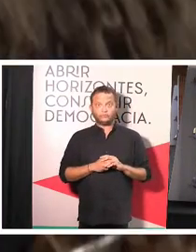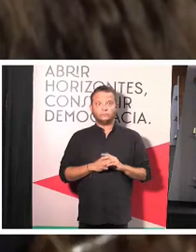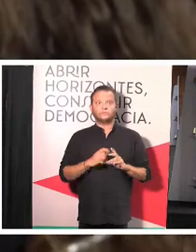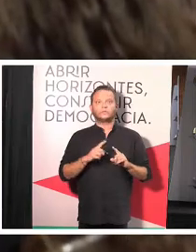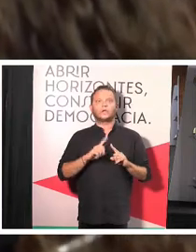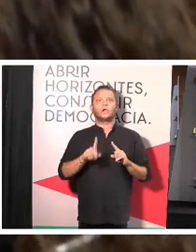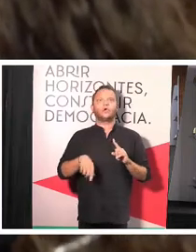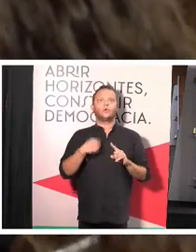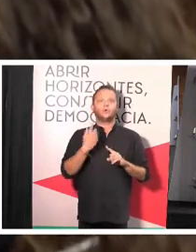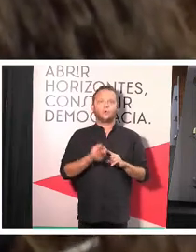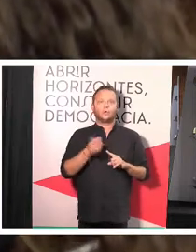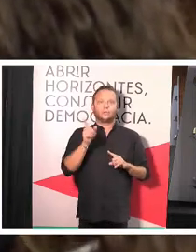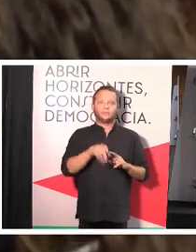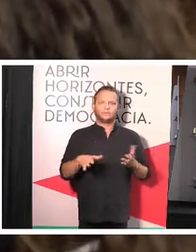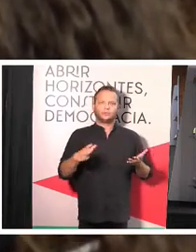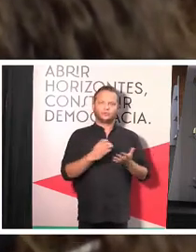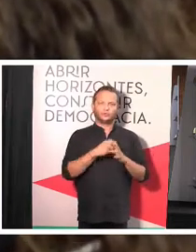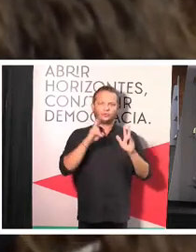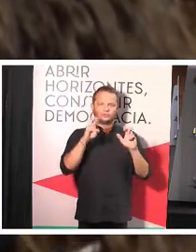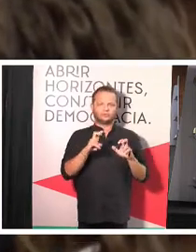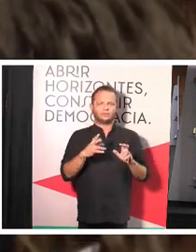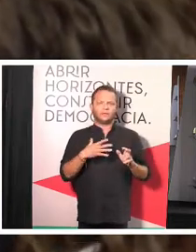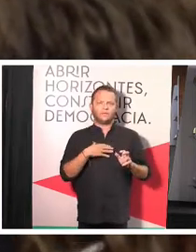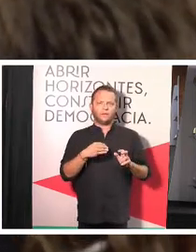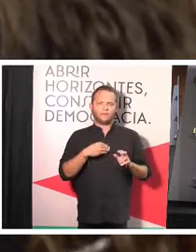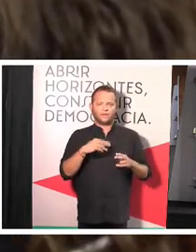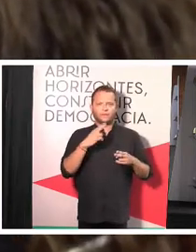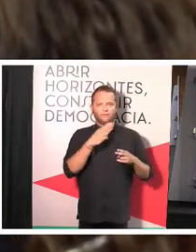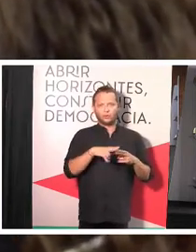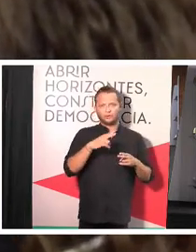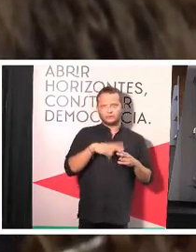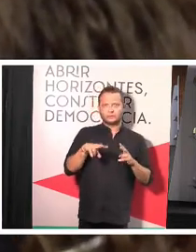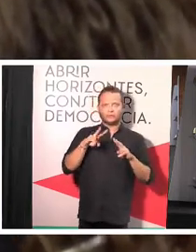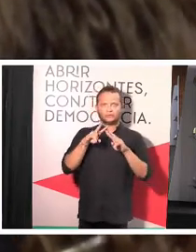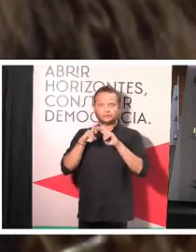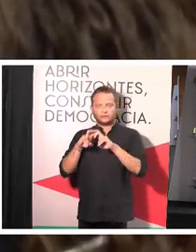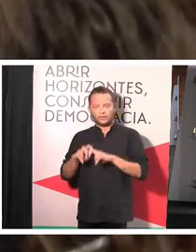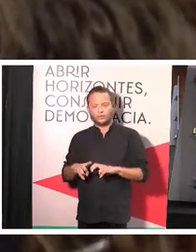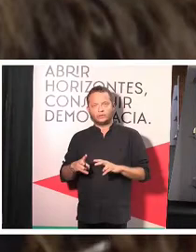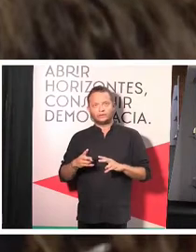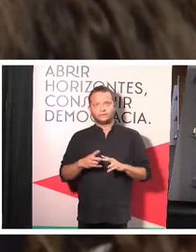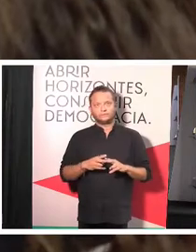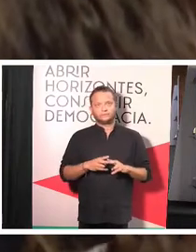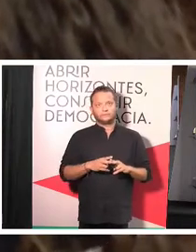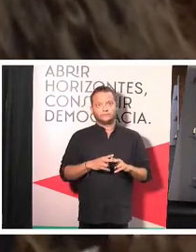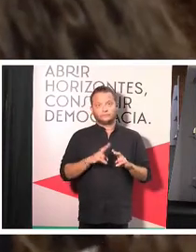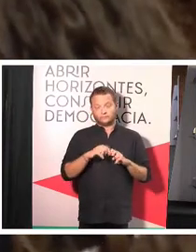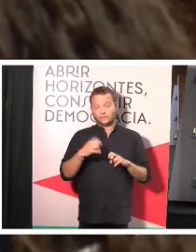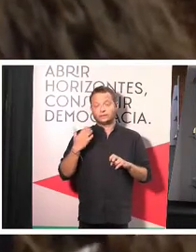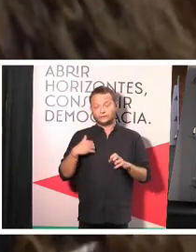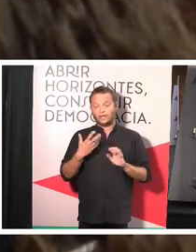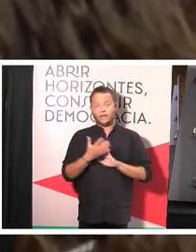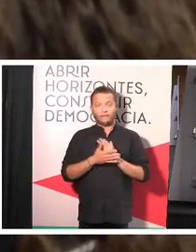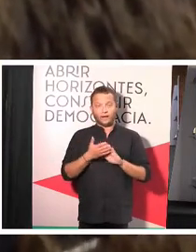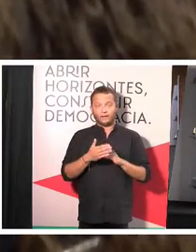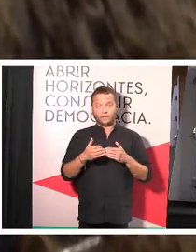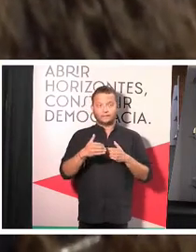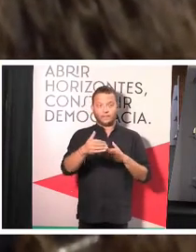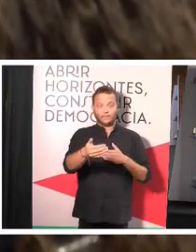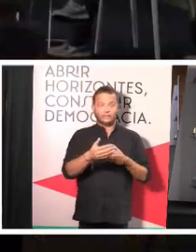Y luego también está pues, todo el papel de políticos e investigadores, que ya hablaré más adelante.